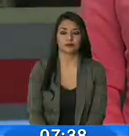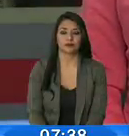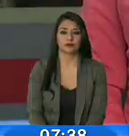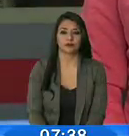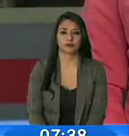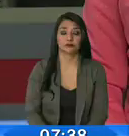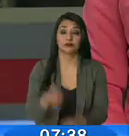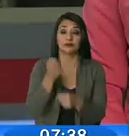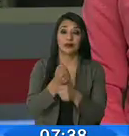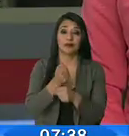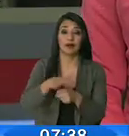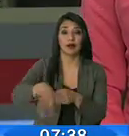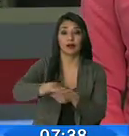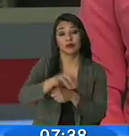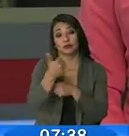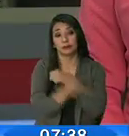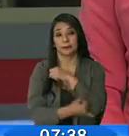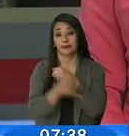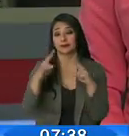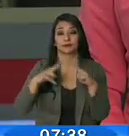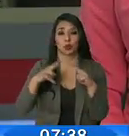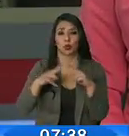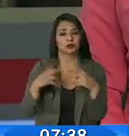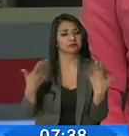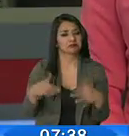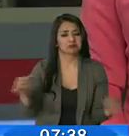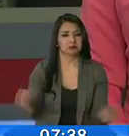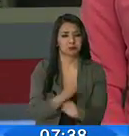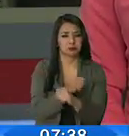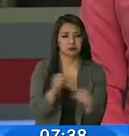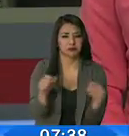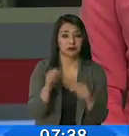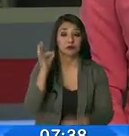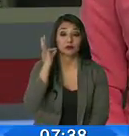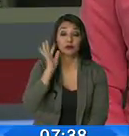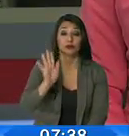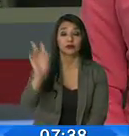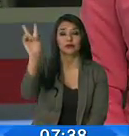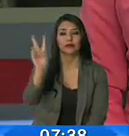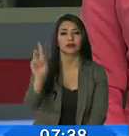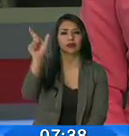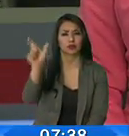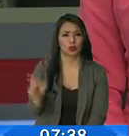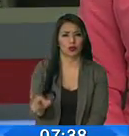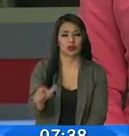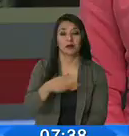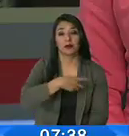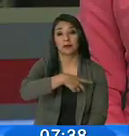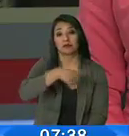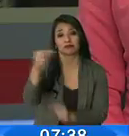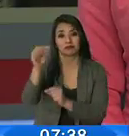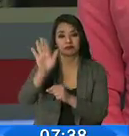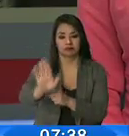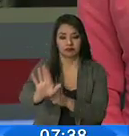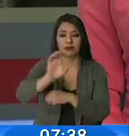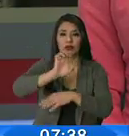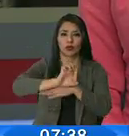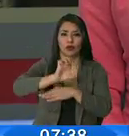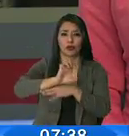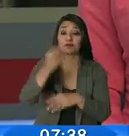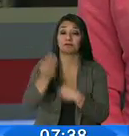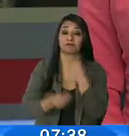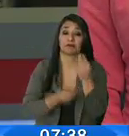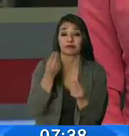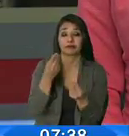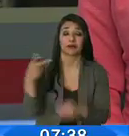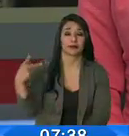conseguir un trabajo en un país desconocido es casi una tarea imposible. Muchas mujeres venezolanas que han migrado a nuestro país han encontrado en la prostitución